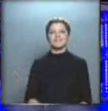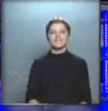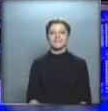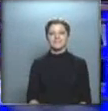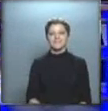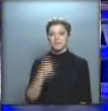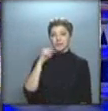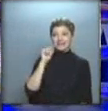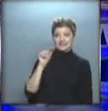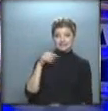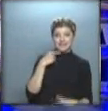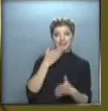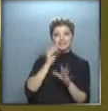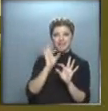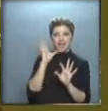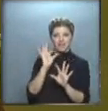¿Le querés decir algo por la cámara o no?